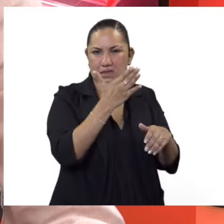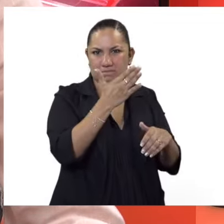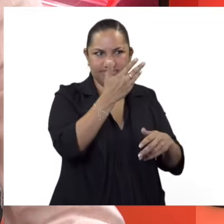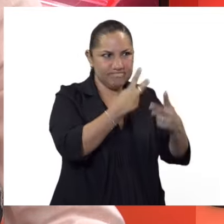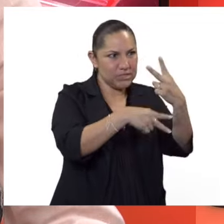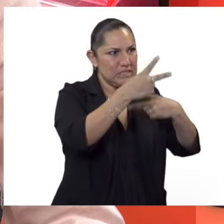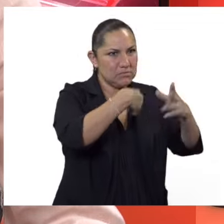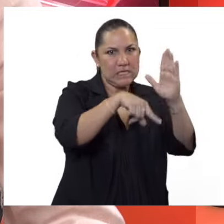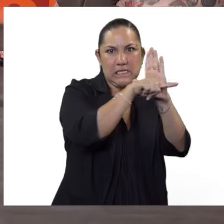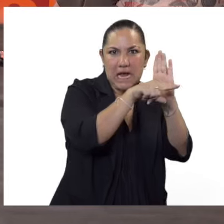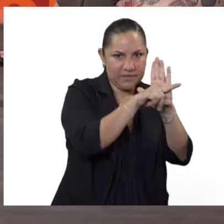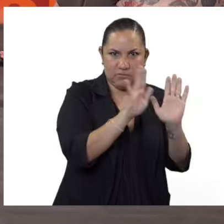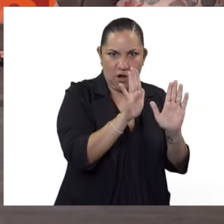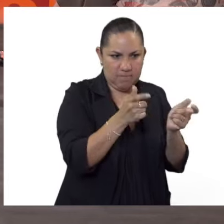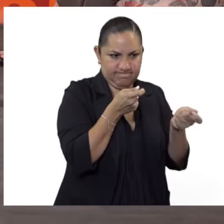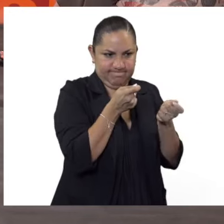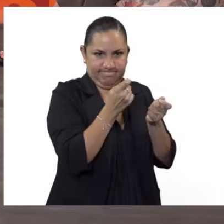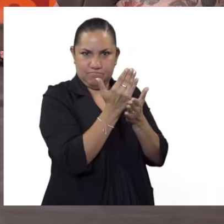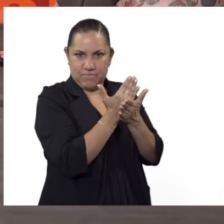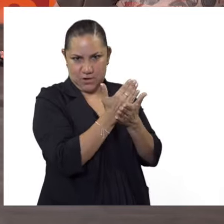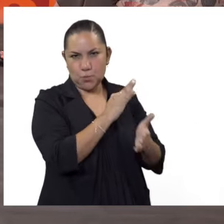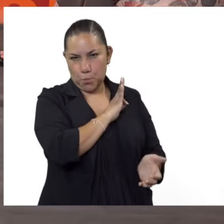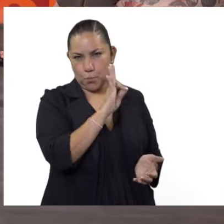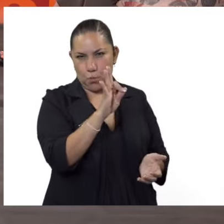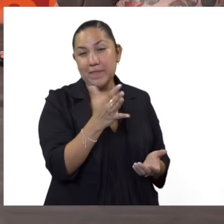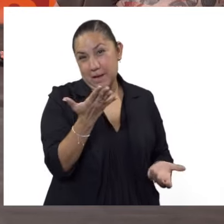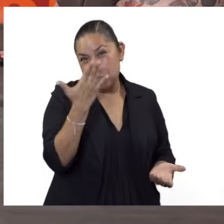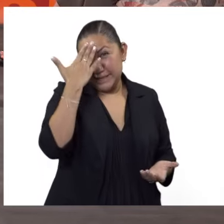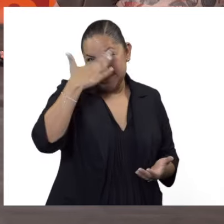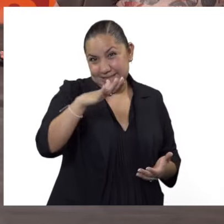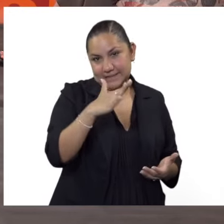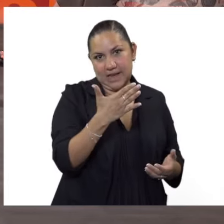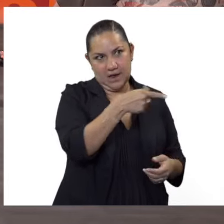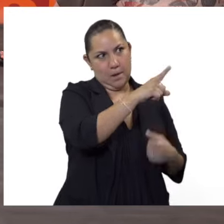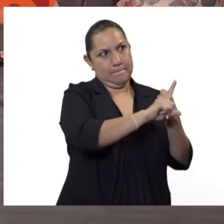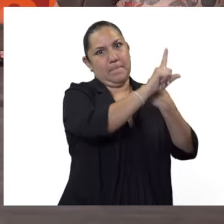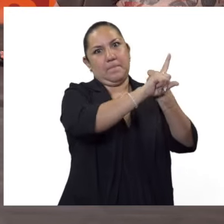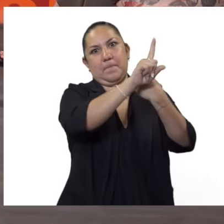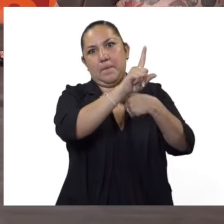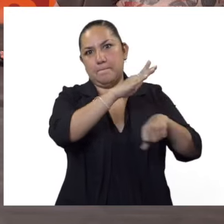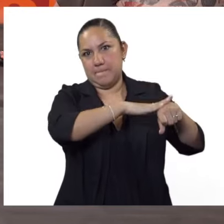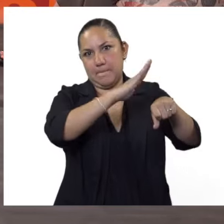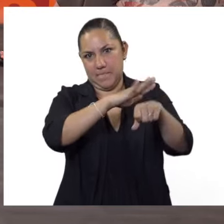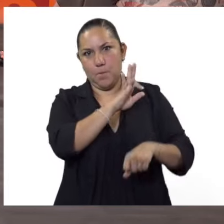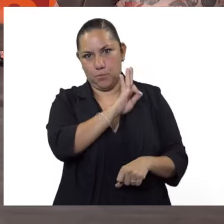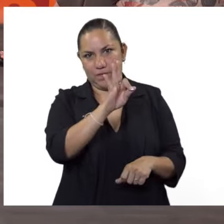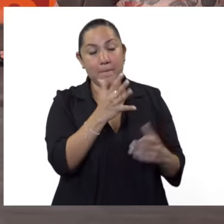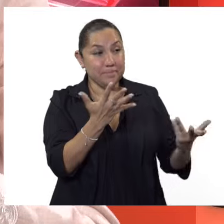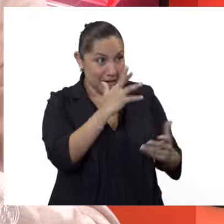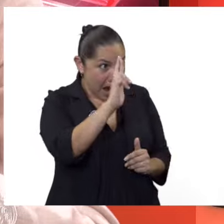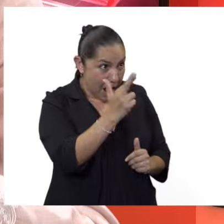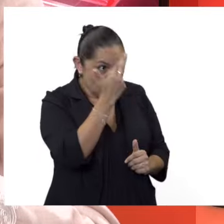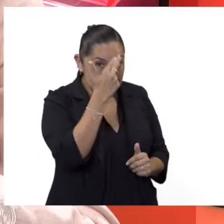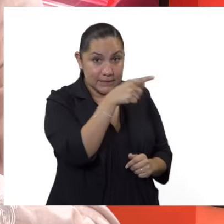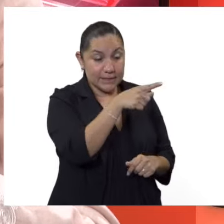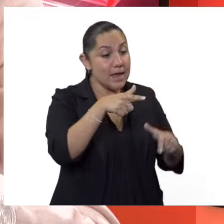devastadores Porque pueden presentar una problemática variada recordemos un poquito que el lenguaje